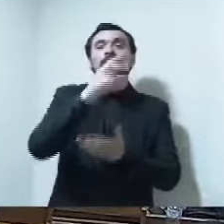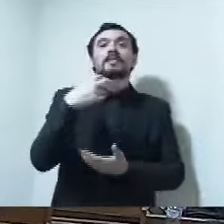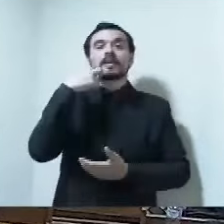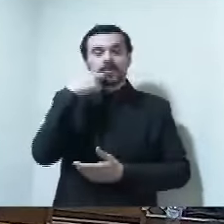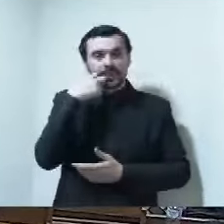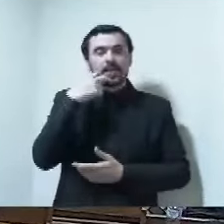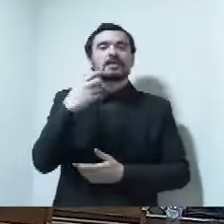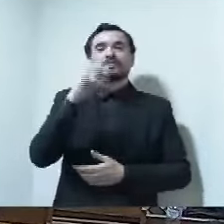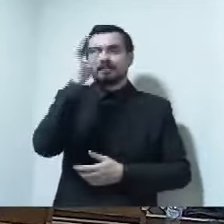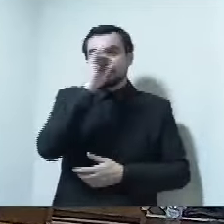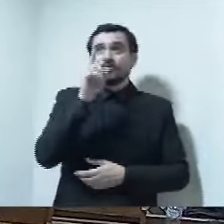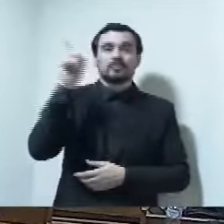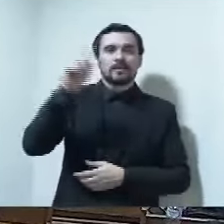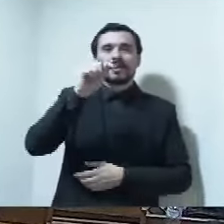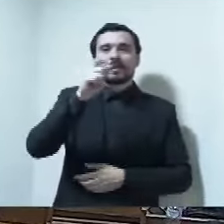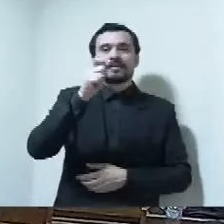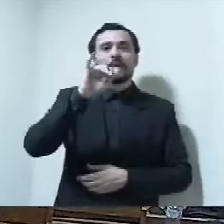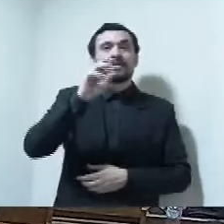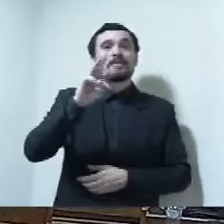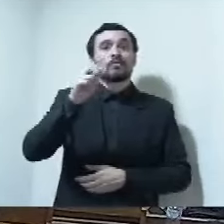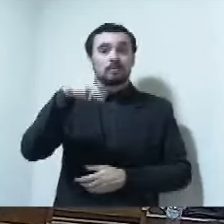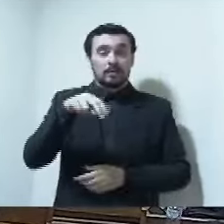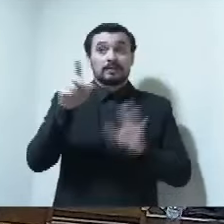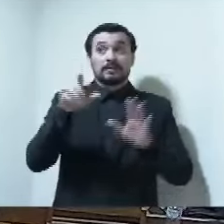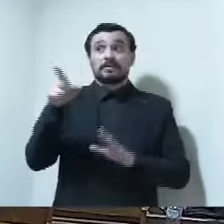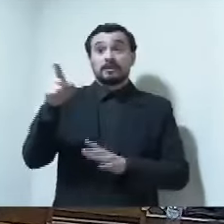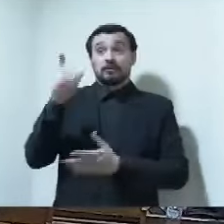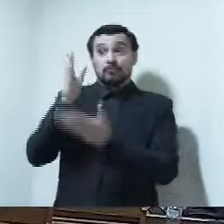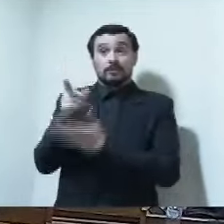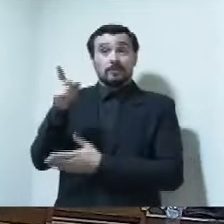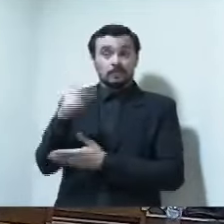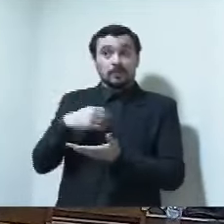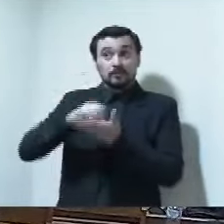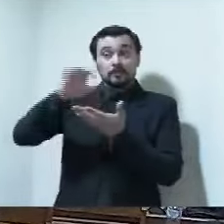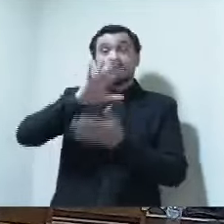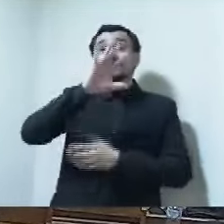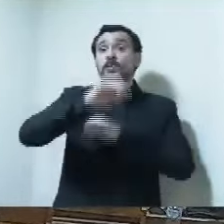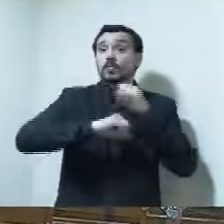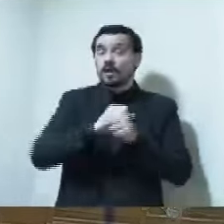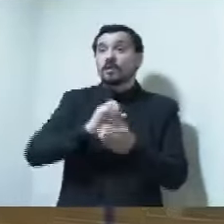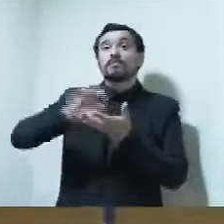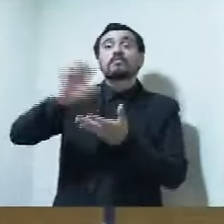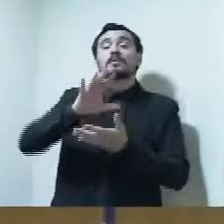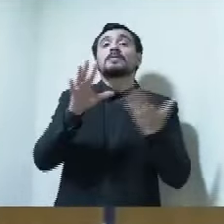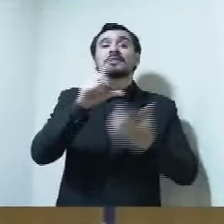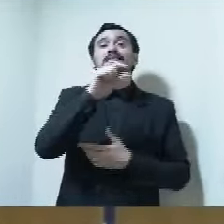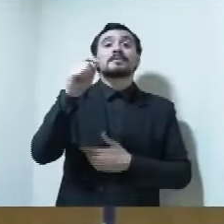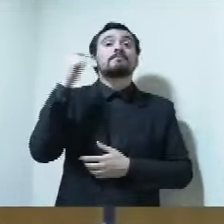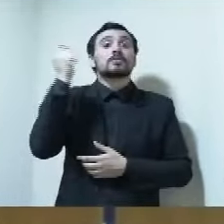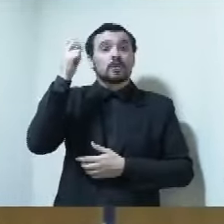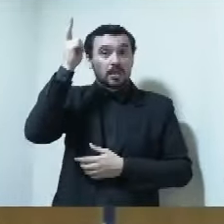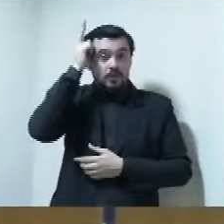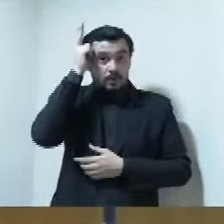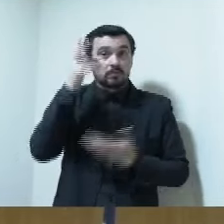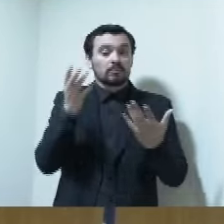mercado taiwanés. La proyección de exportación para este último mercado en los próximos 5 años es de 100 millones de dólares